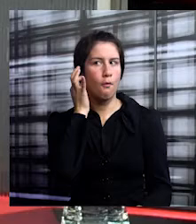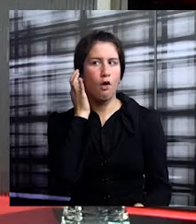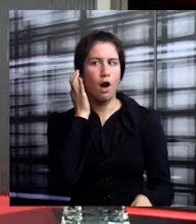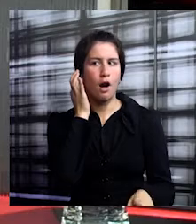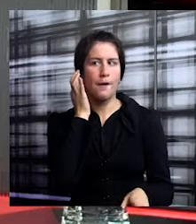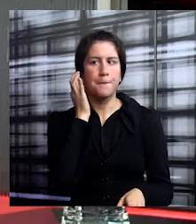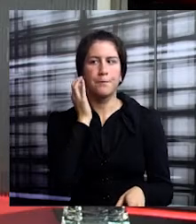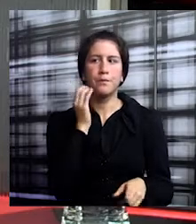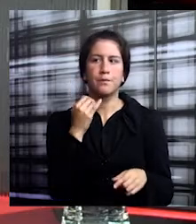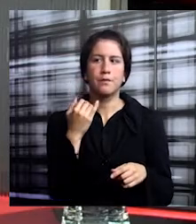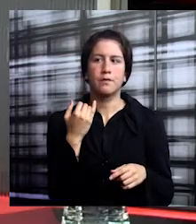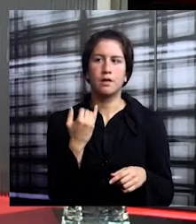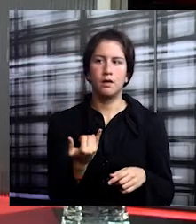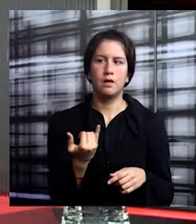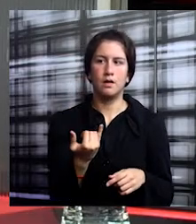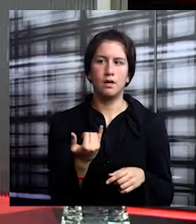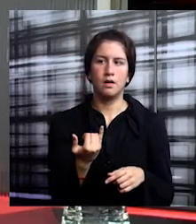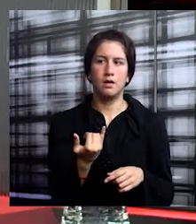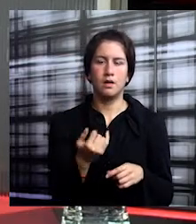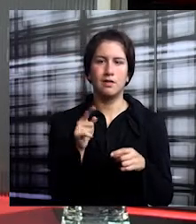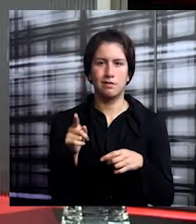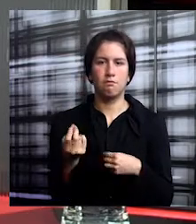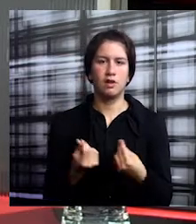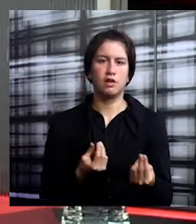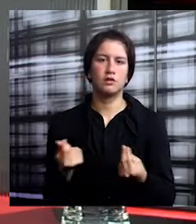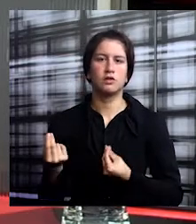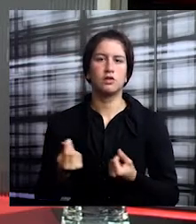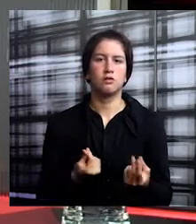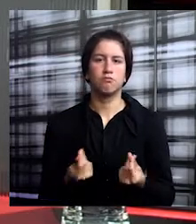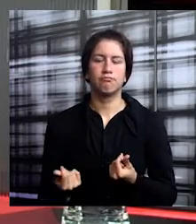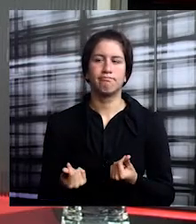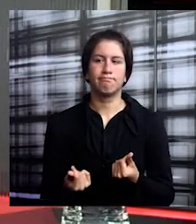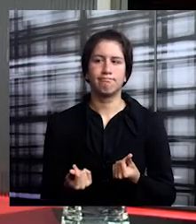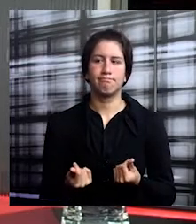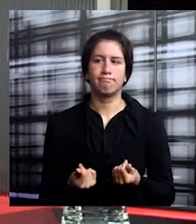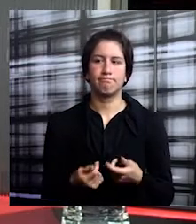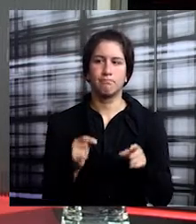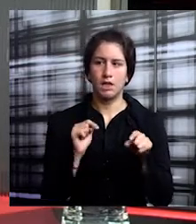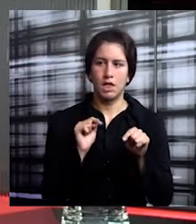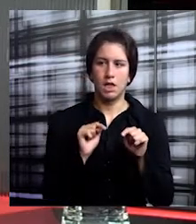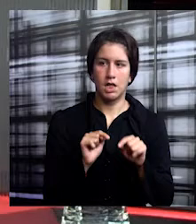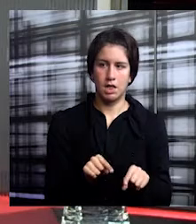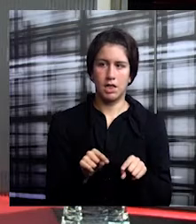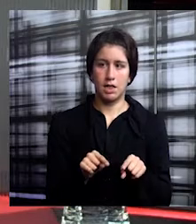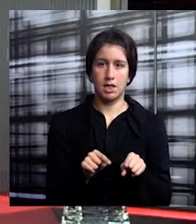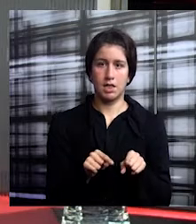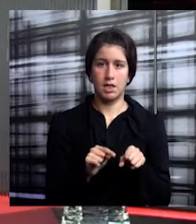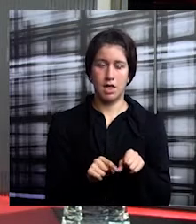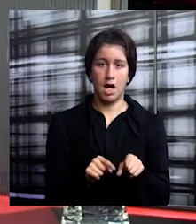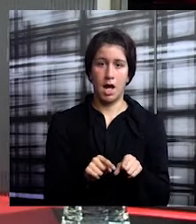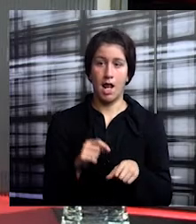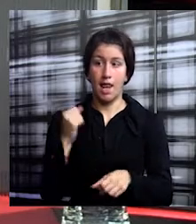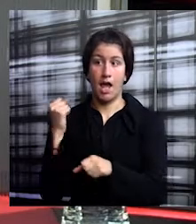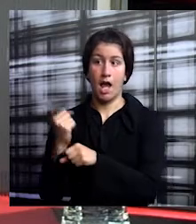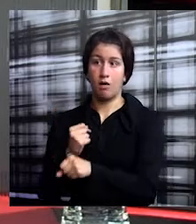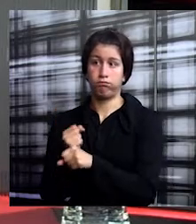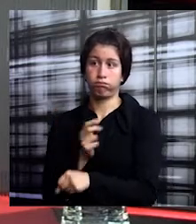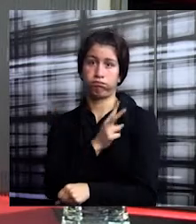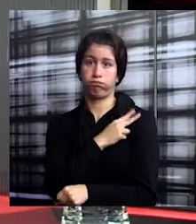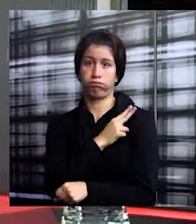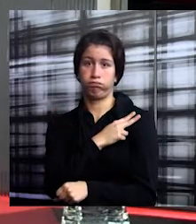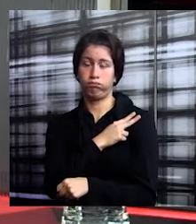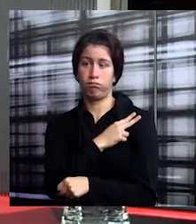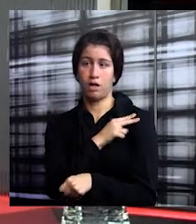socioeconómicos. En ese caso, el Estado empleador de esas mujeres policías podría ser incluso requerido a la